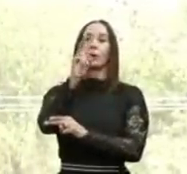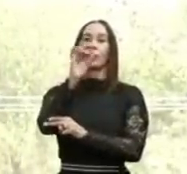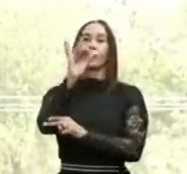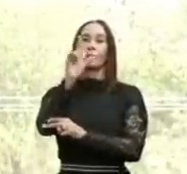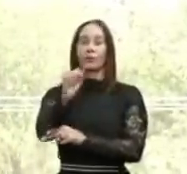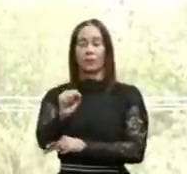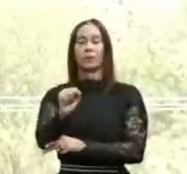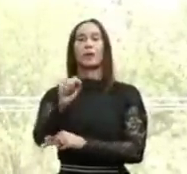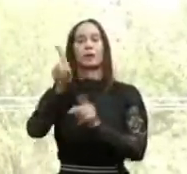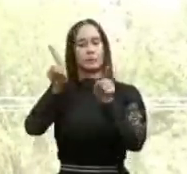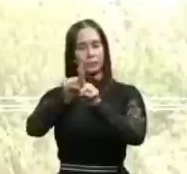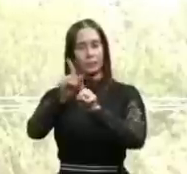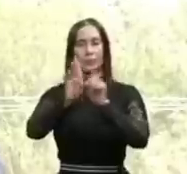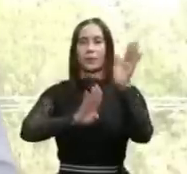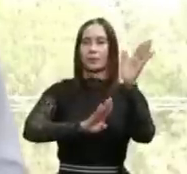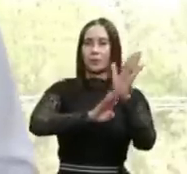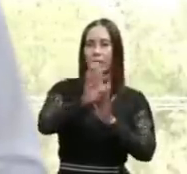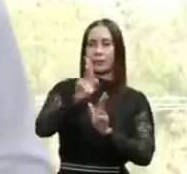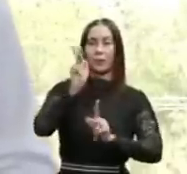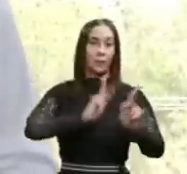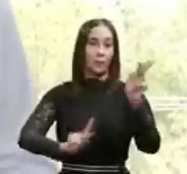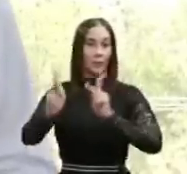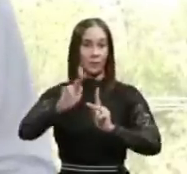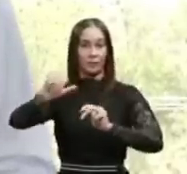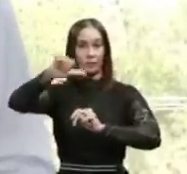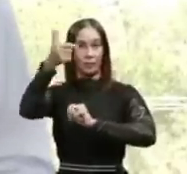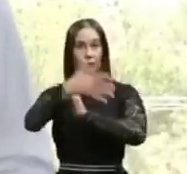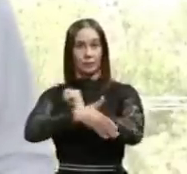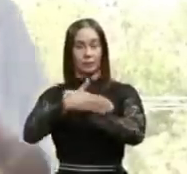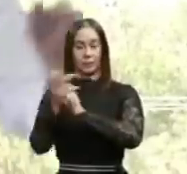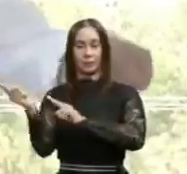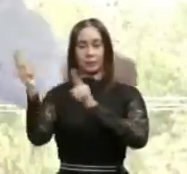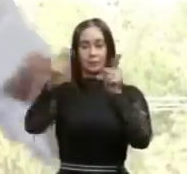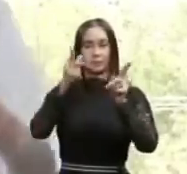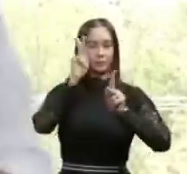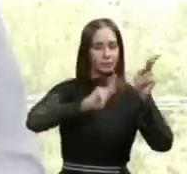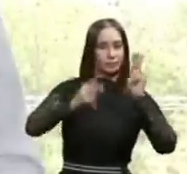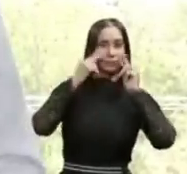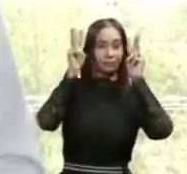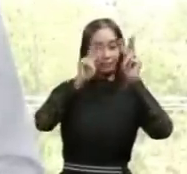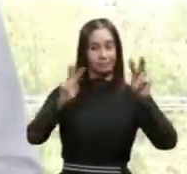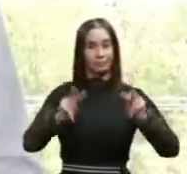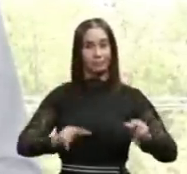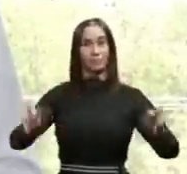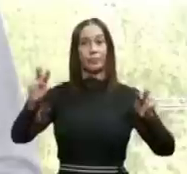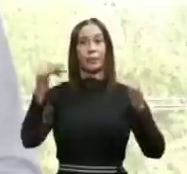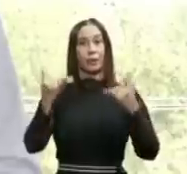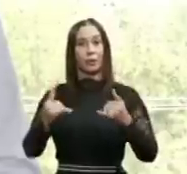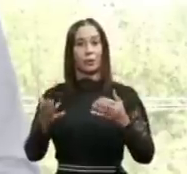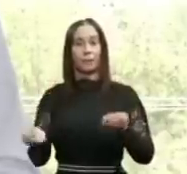va a desarrollar turísticamente con esta obra.